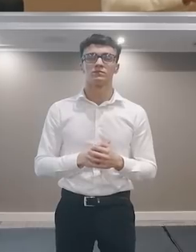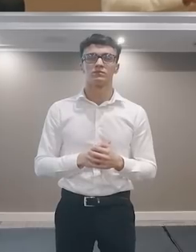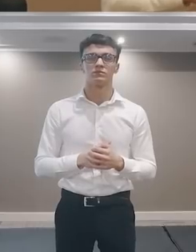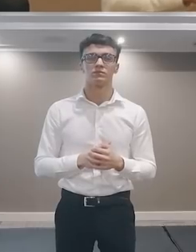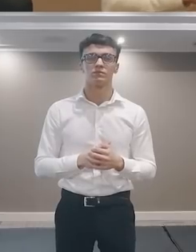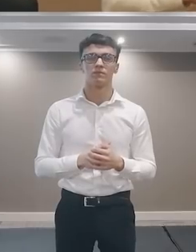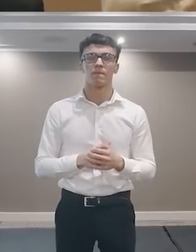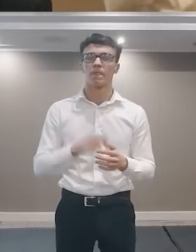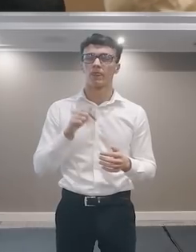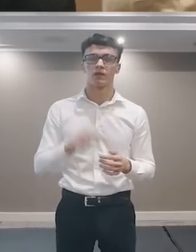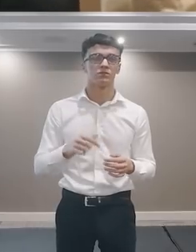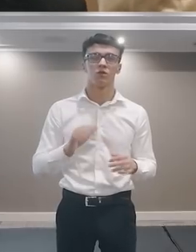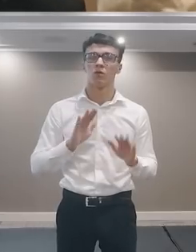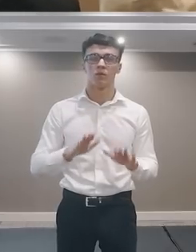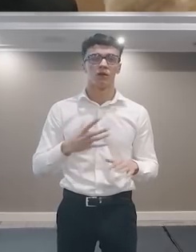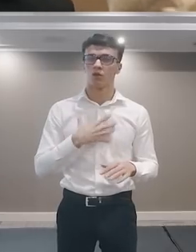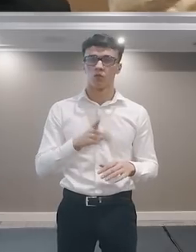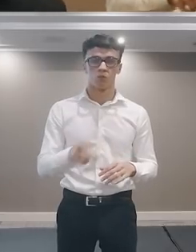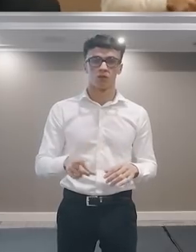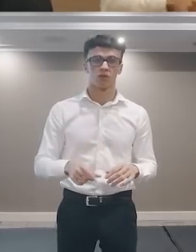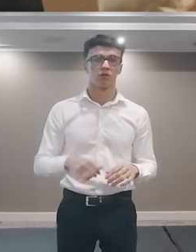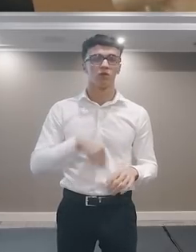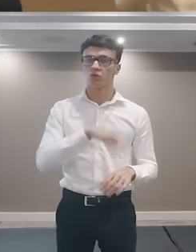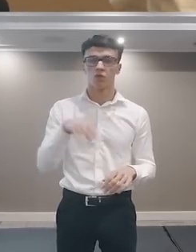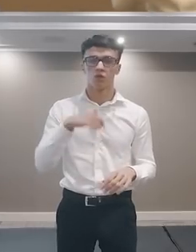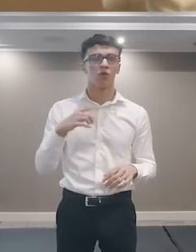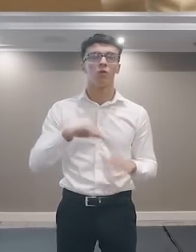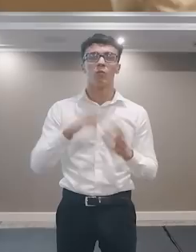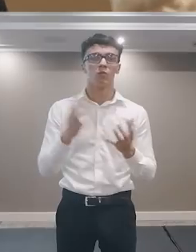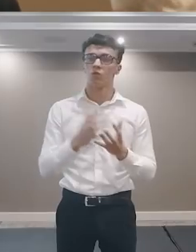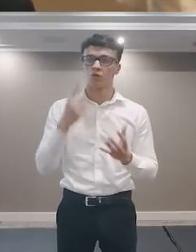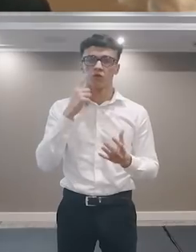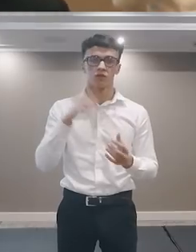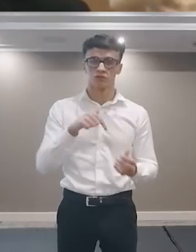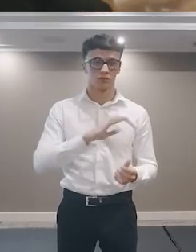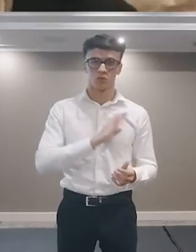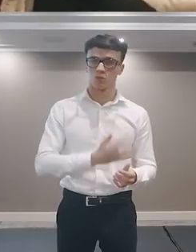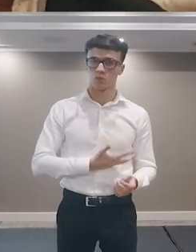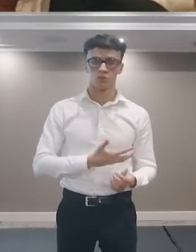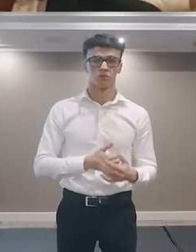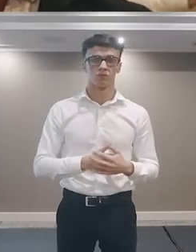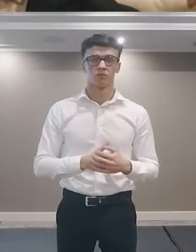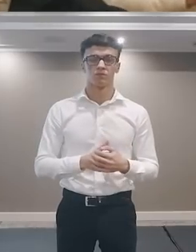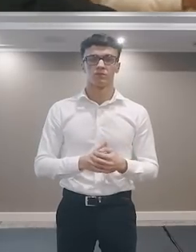imparable todo el mundo va a conocer increases será mejor que lo haga de vuestra mano